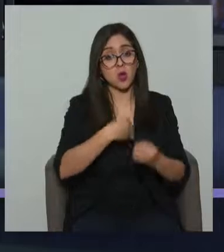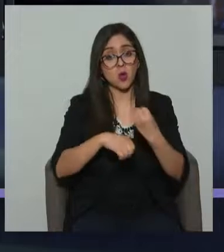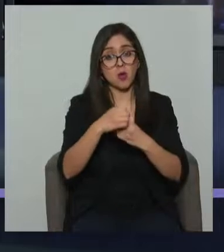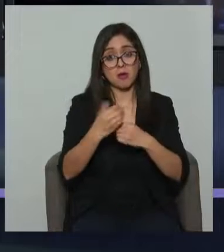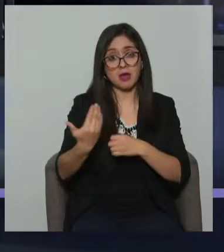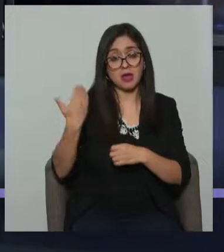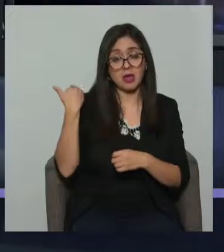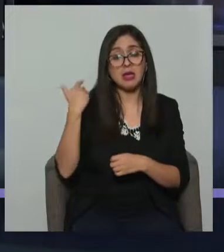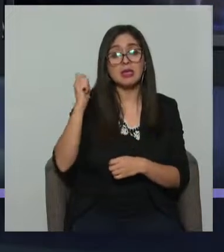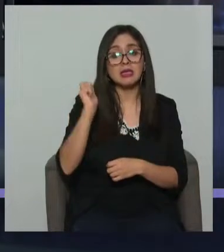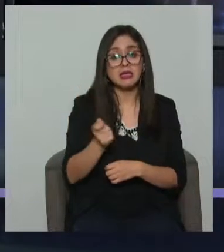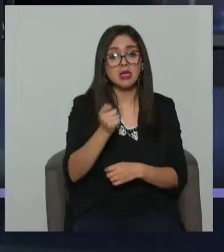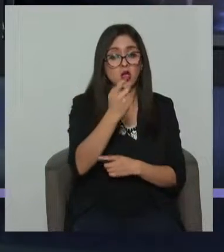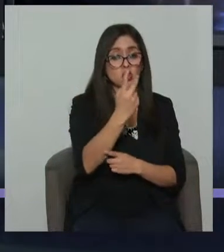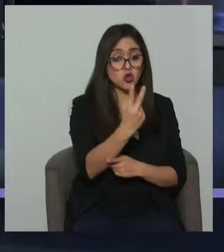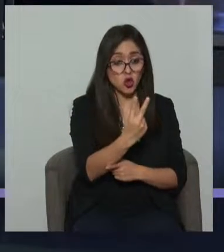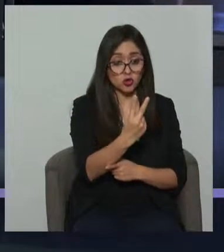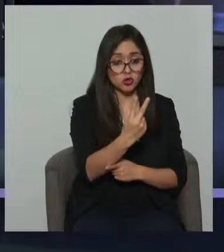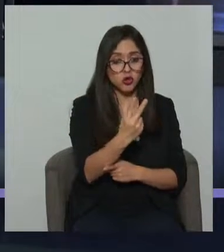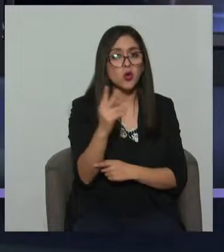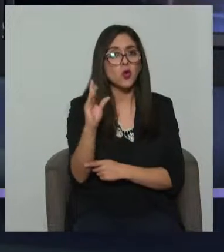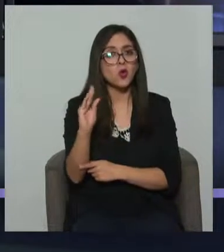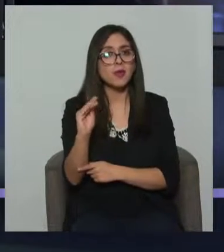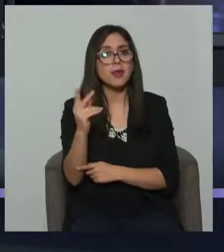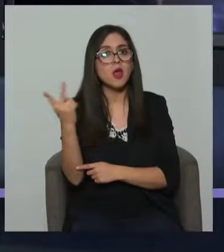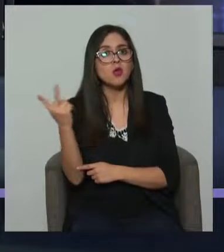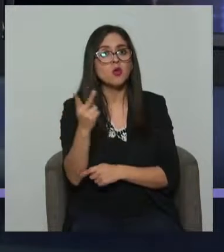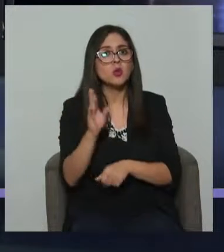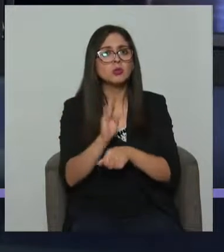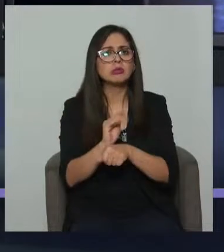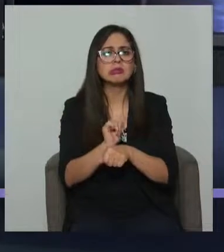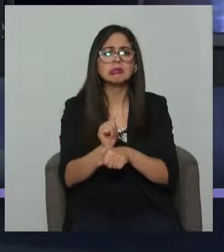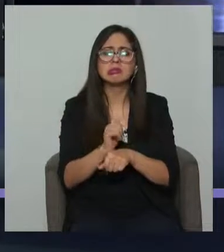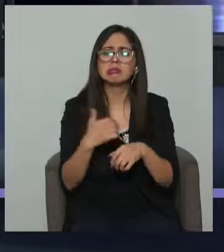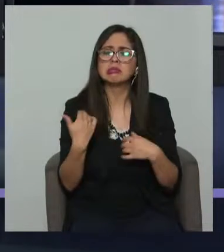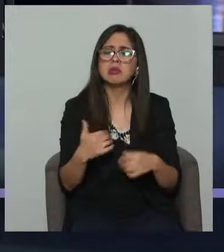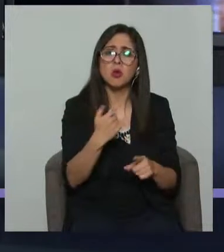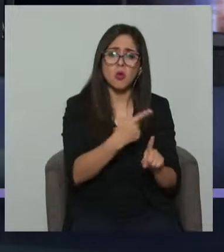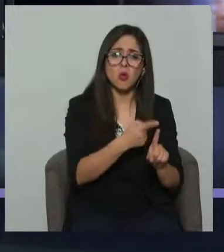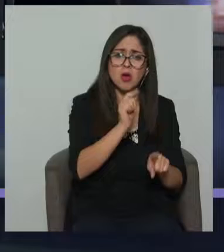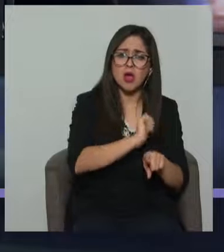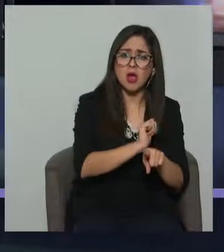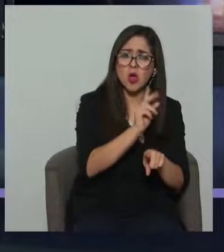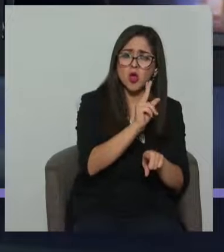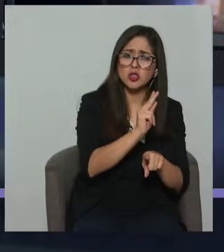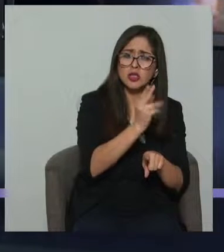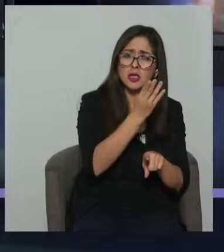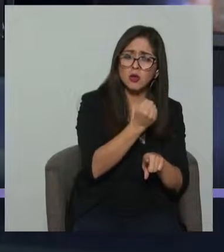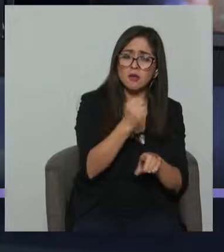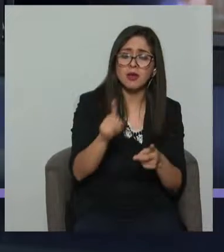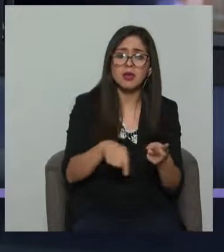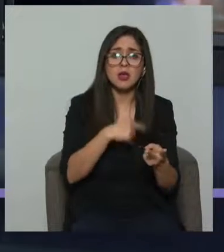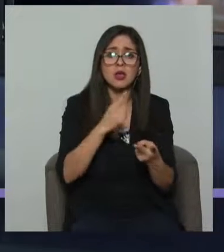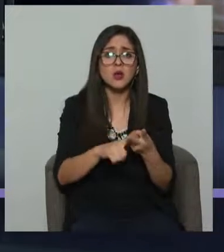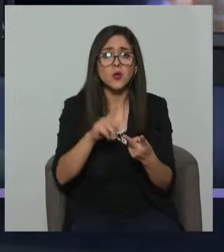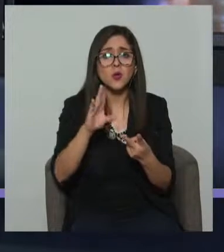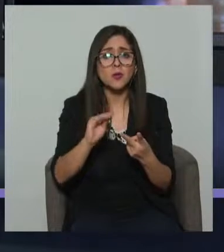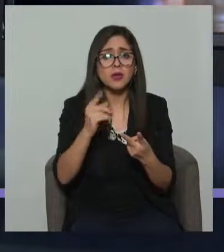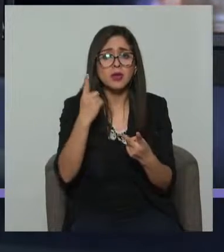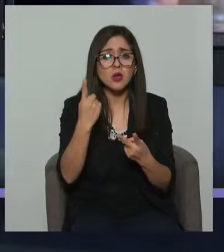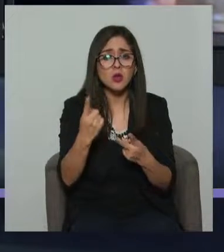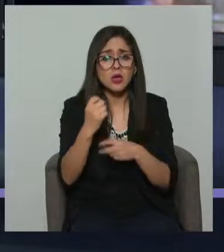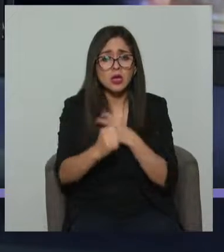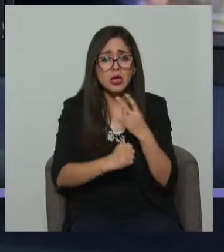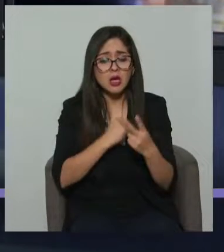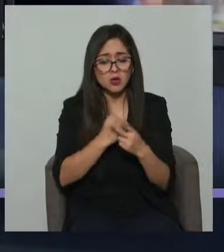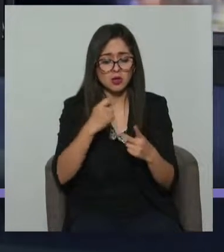90, con 2 extraordinarias actrices, una de 89 años y la otra de 91 años, Maripaz